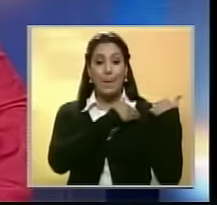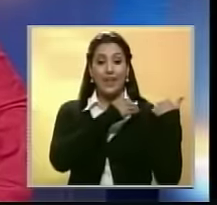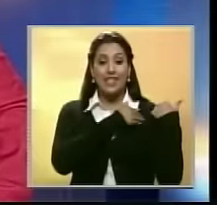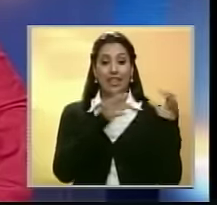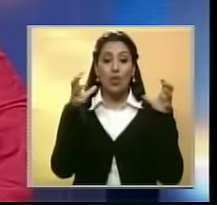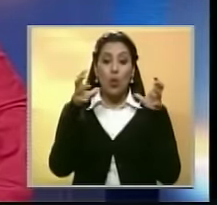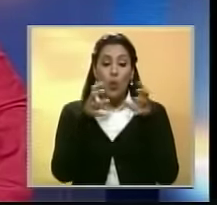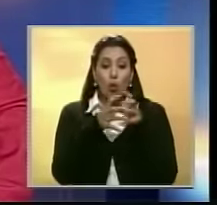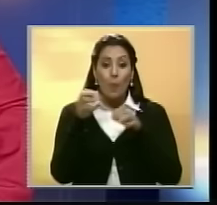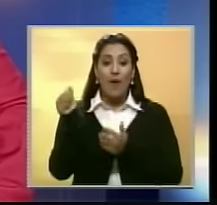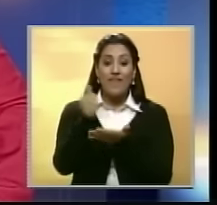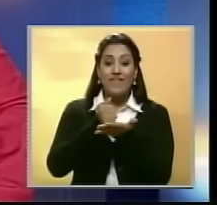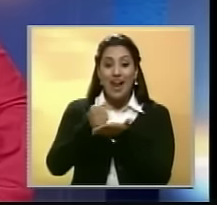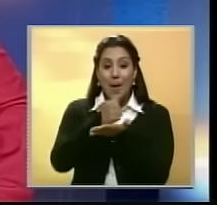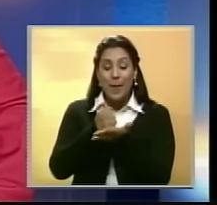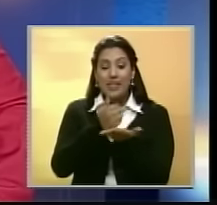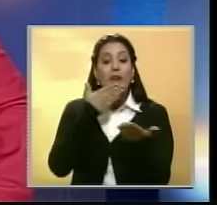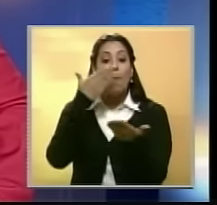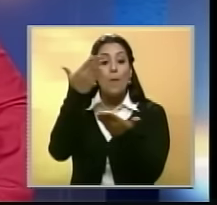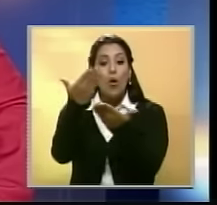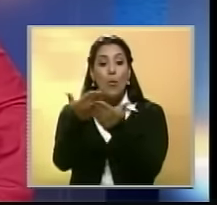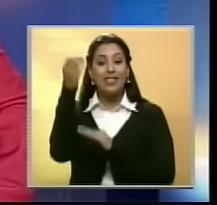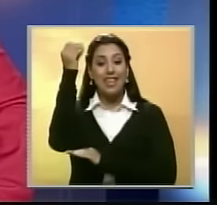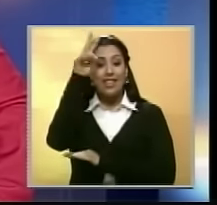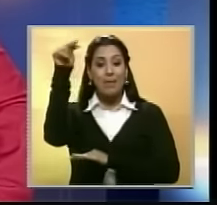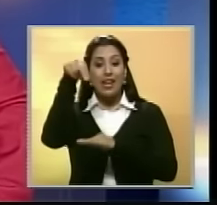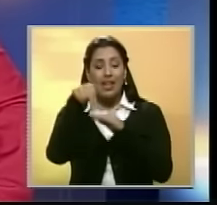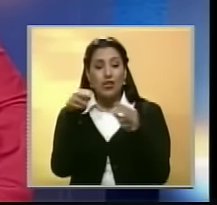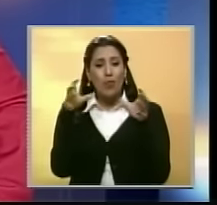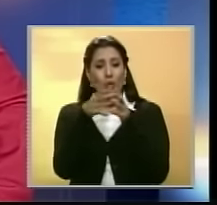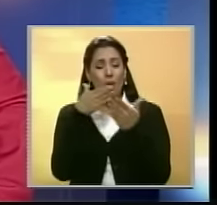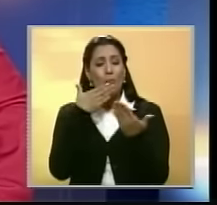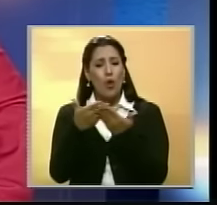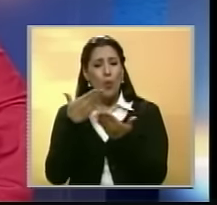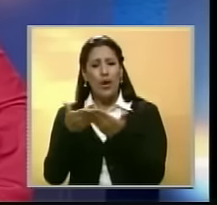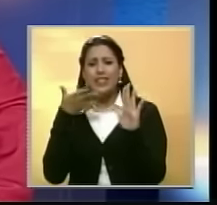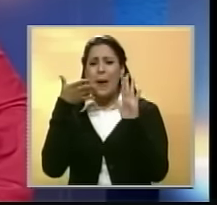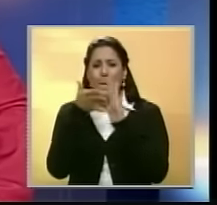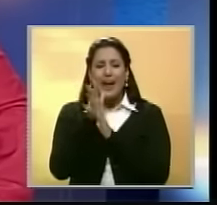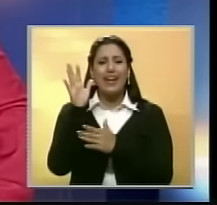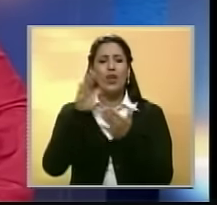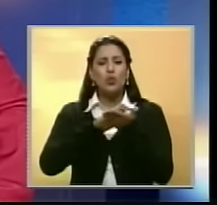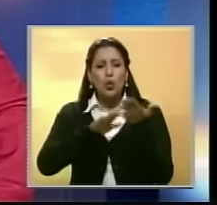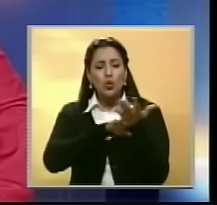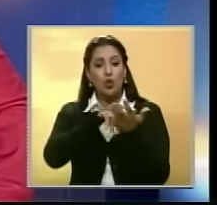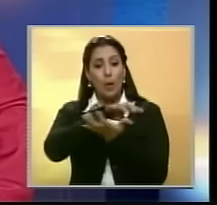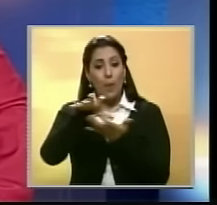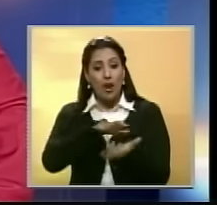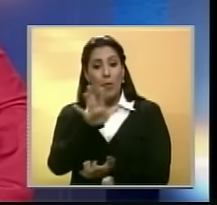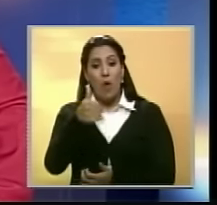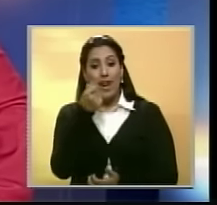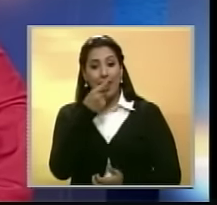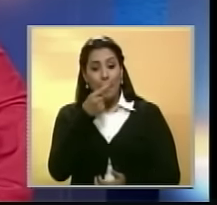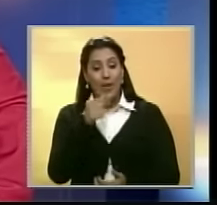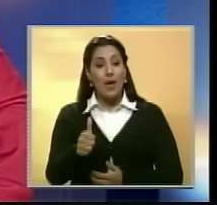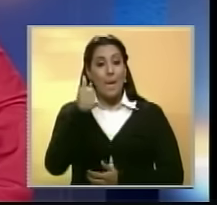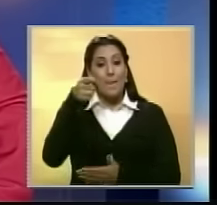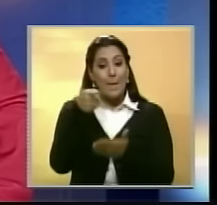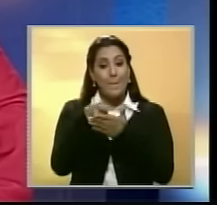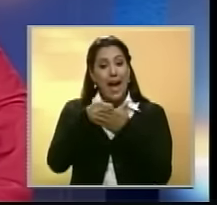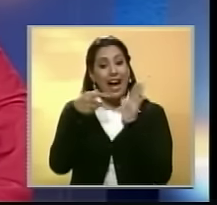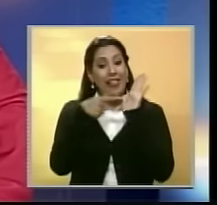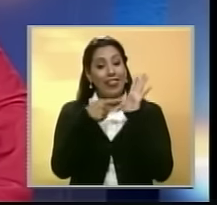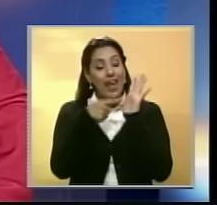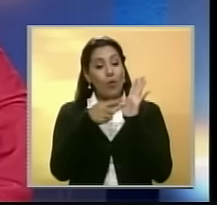Representantes del gremio farmacéutico presentaron a la Asamblea Nacional una serie de propuestas para atender la escasez de medicamentos en el país. Entre ellas está el pago de la